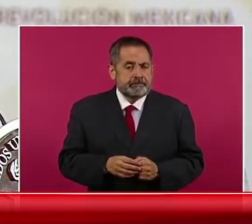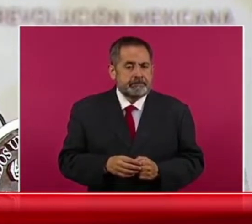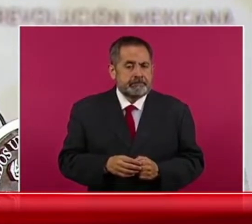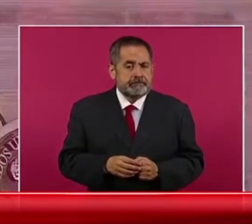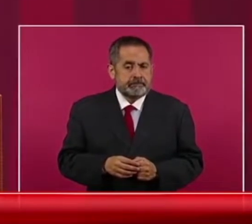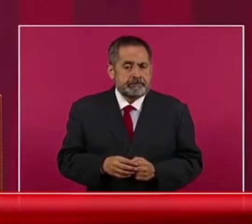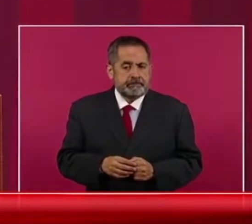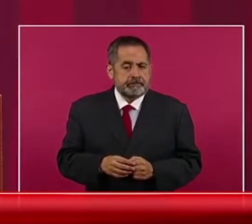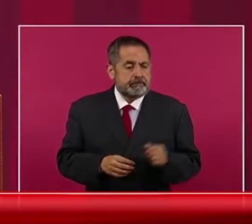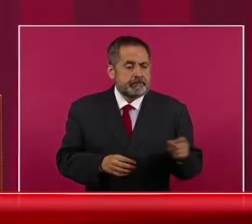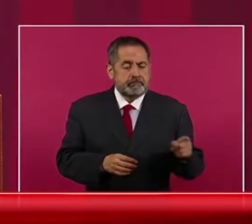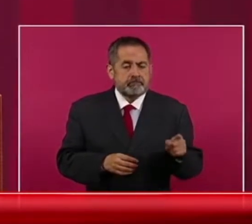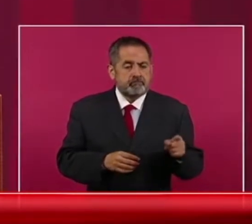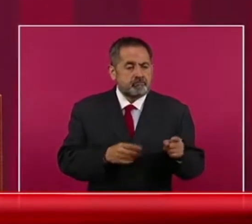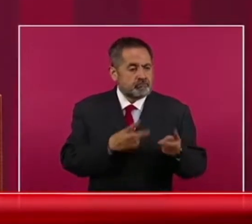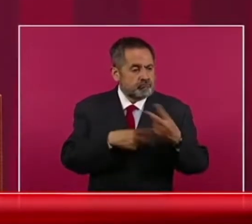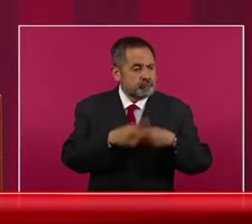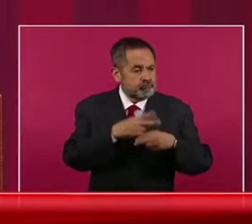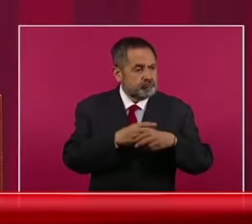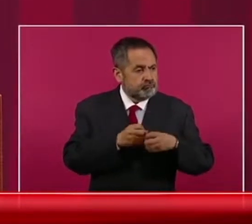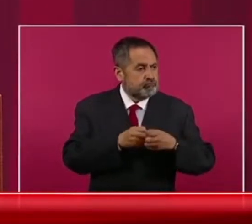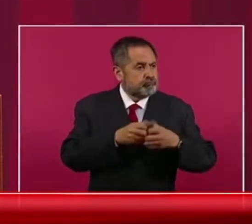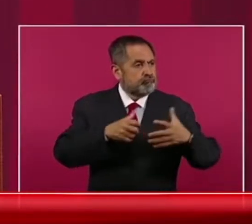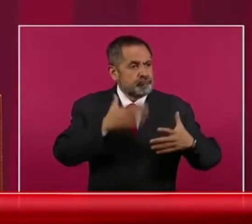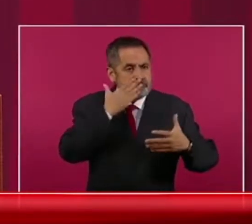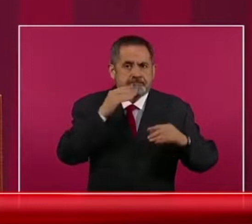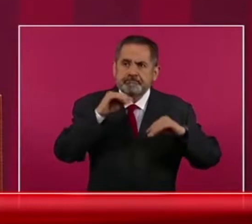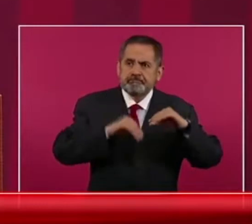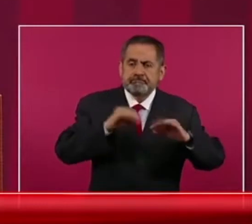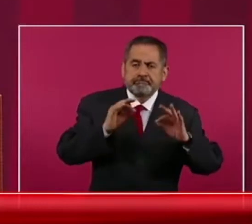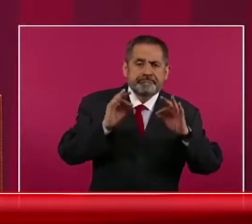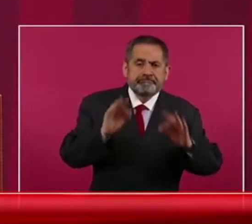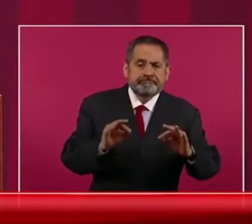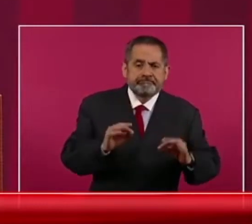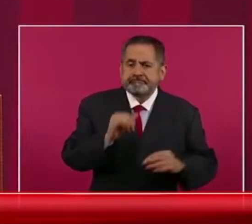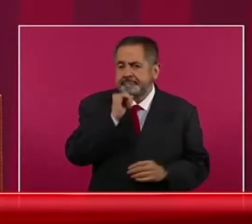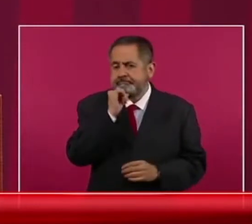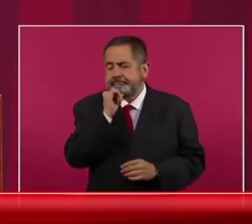y no creció. Desde luego